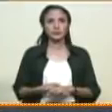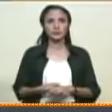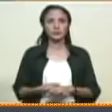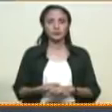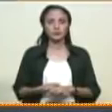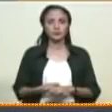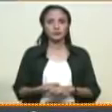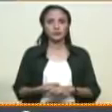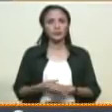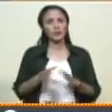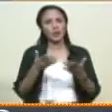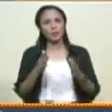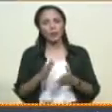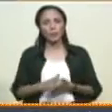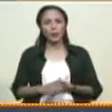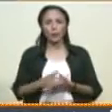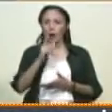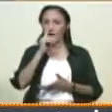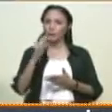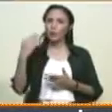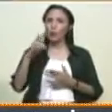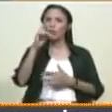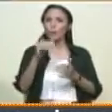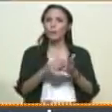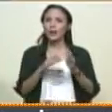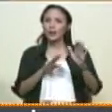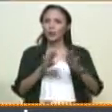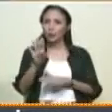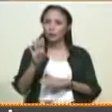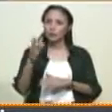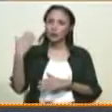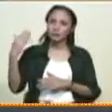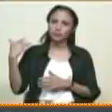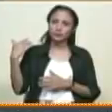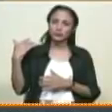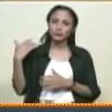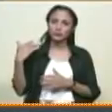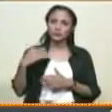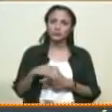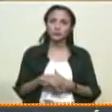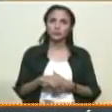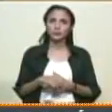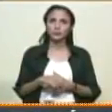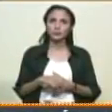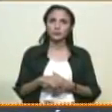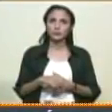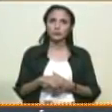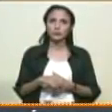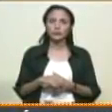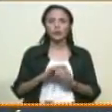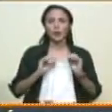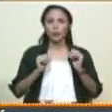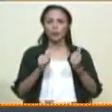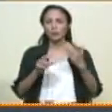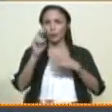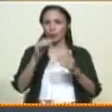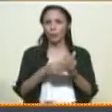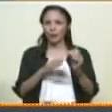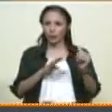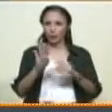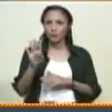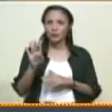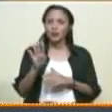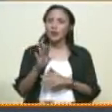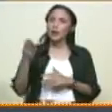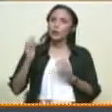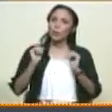Y eran tiempos del 2014, cuando aquellos señores comenzaron a